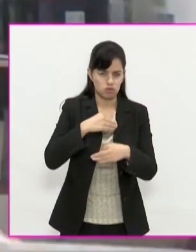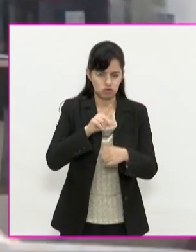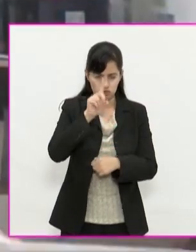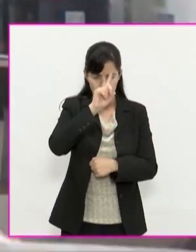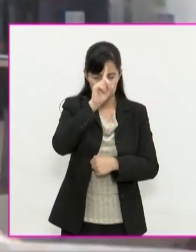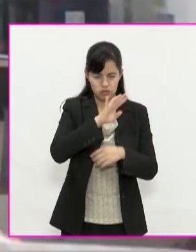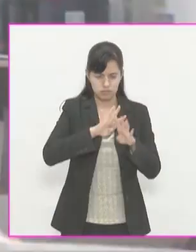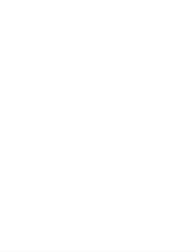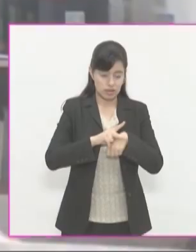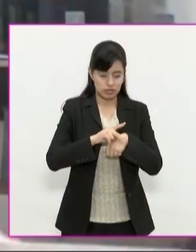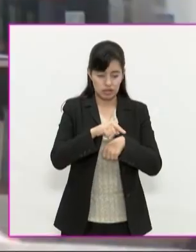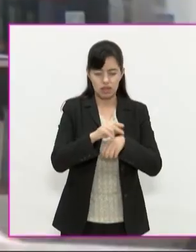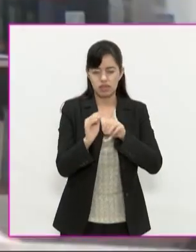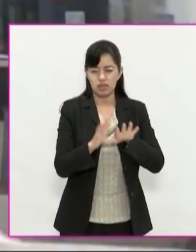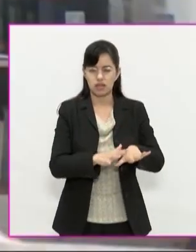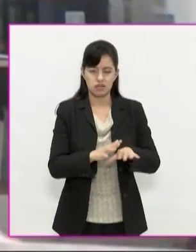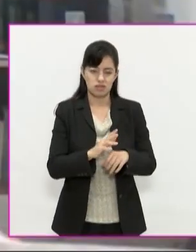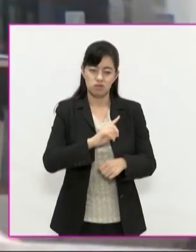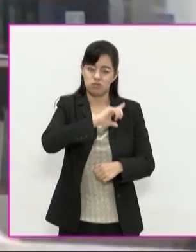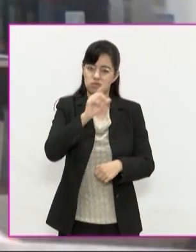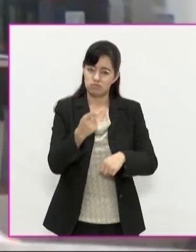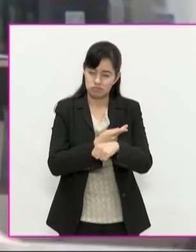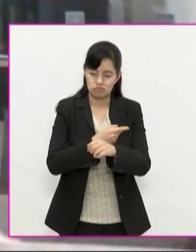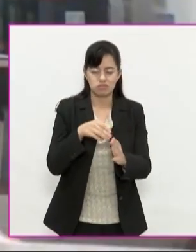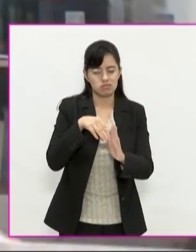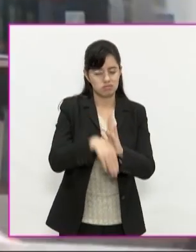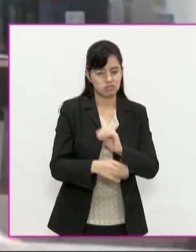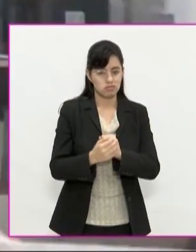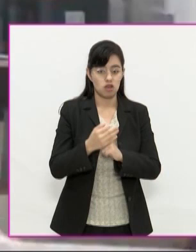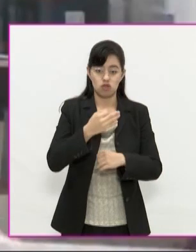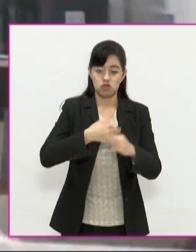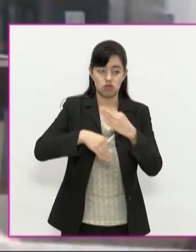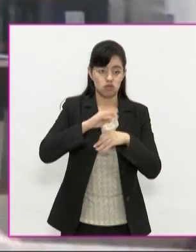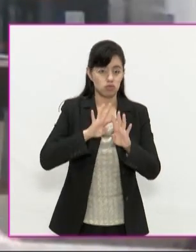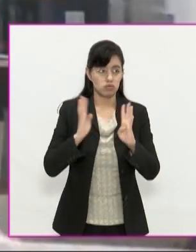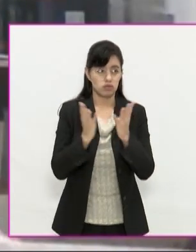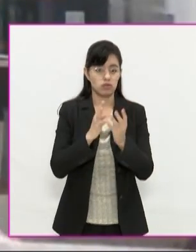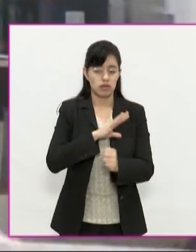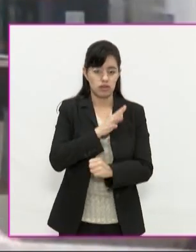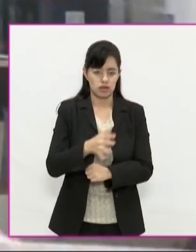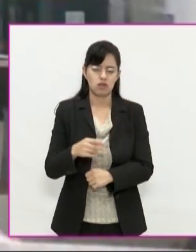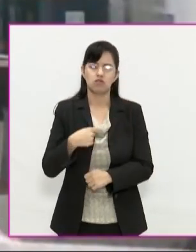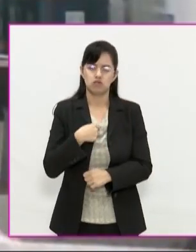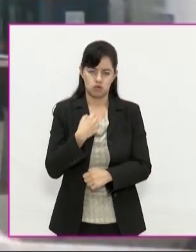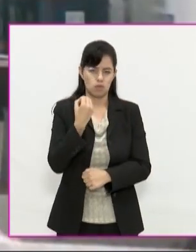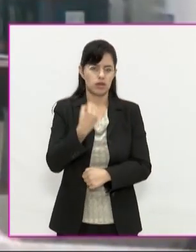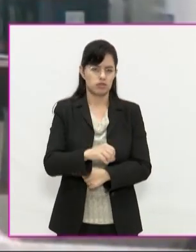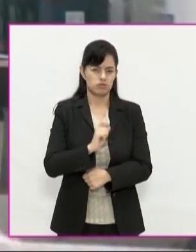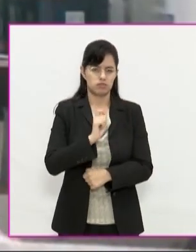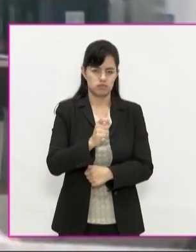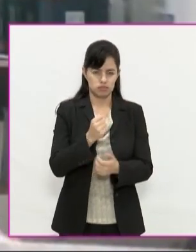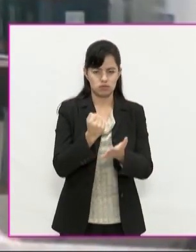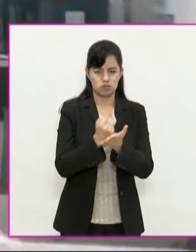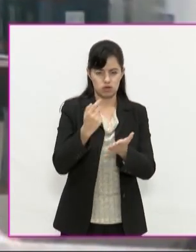consejeros de este máximo órgano. Como todos los que integramos el Consejo General, tengo la obligación de aprobar un proyecto de presupuesto responsable en dos